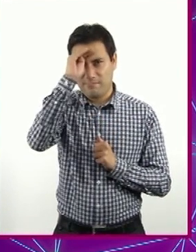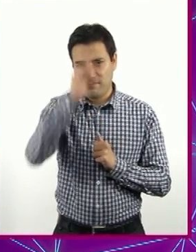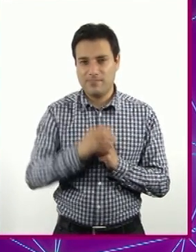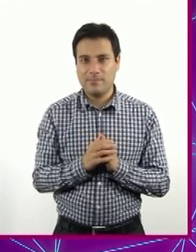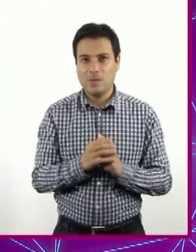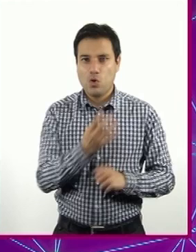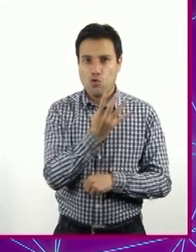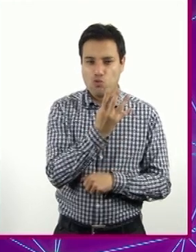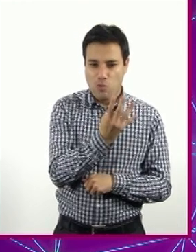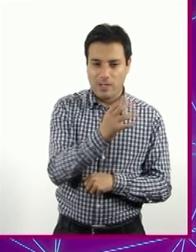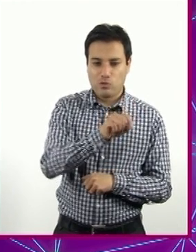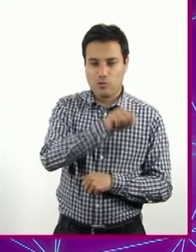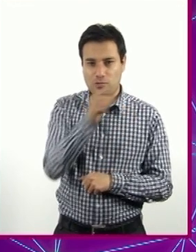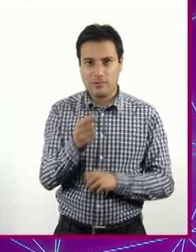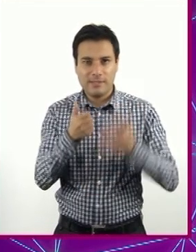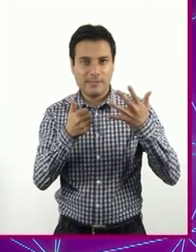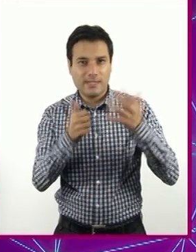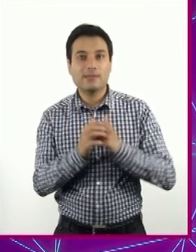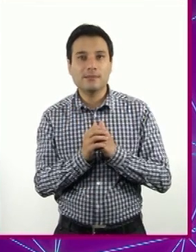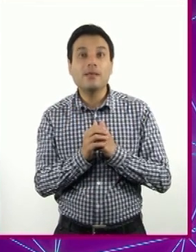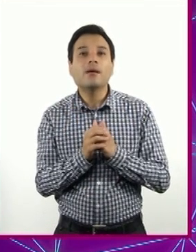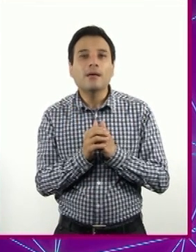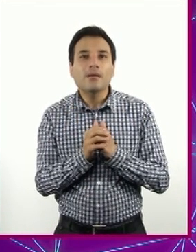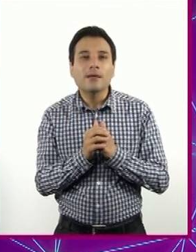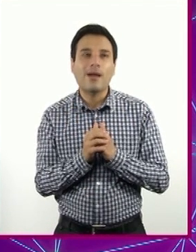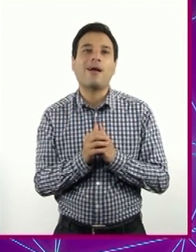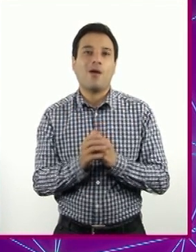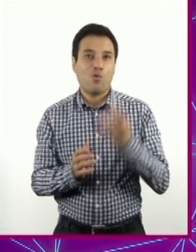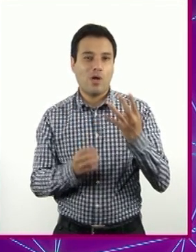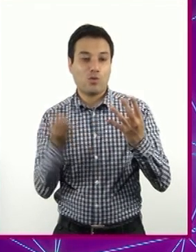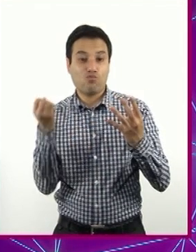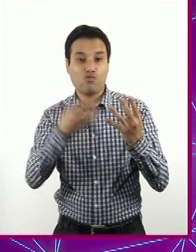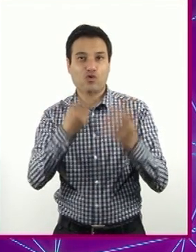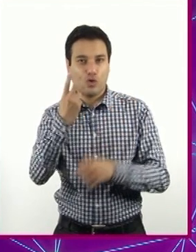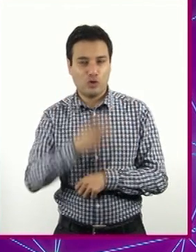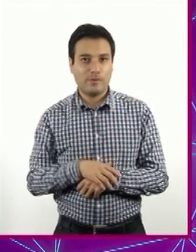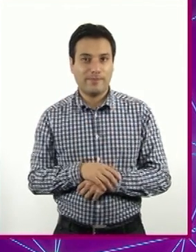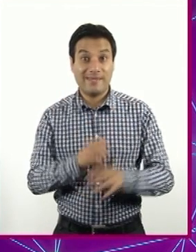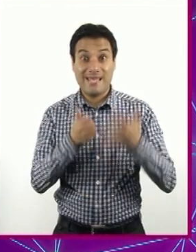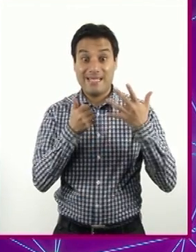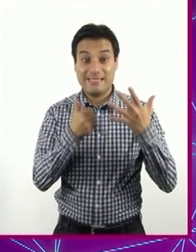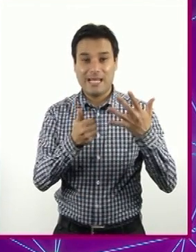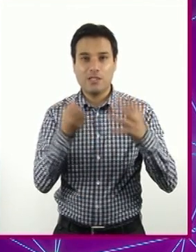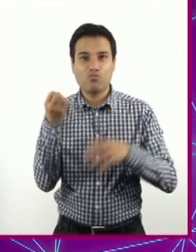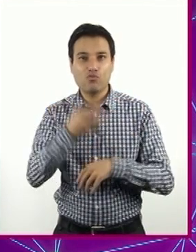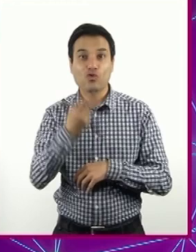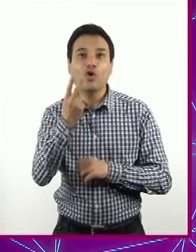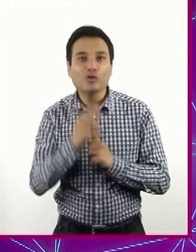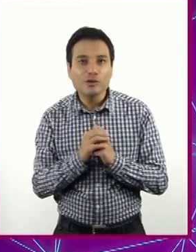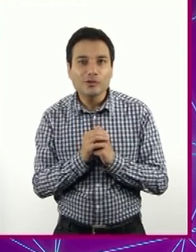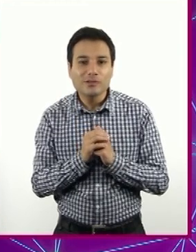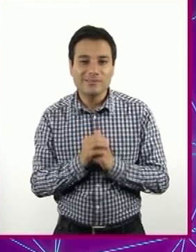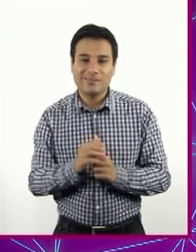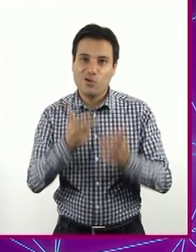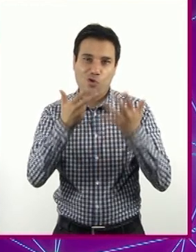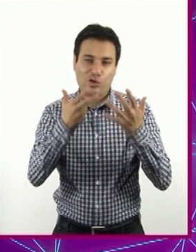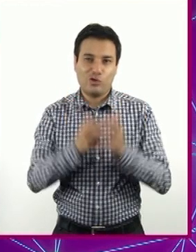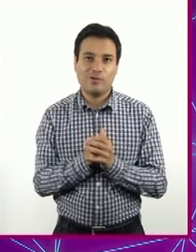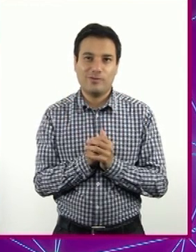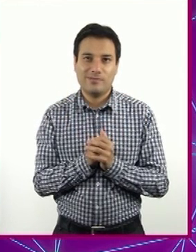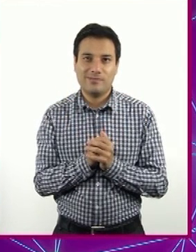al 6, la diferencia es 2. Del 6 al 8, la diferencia es